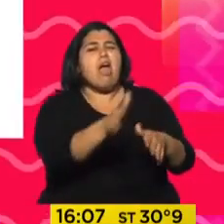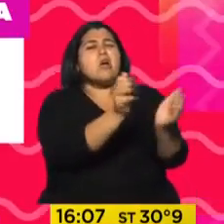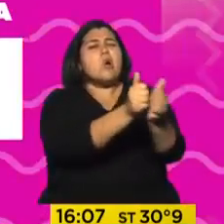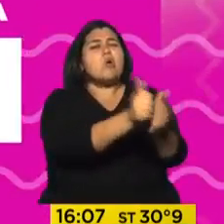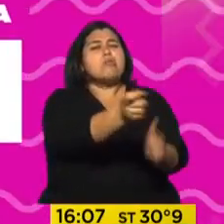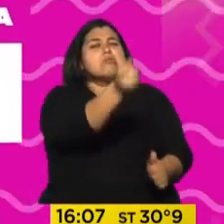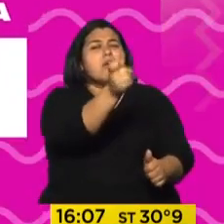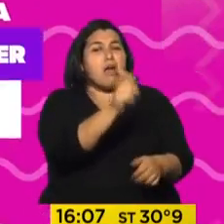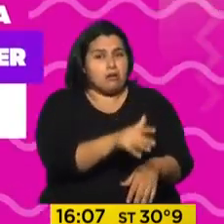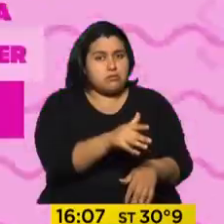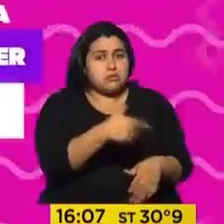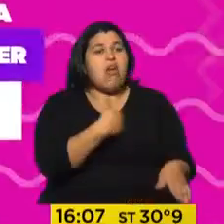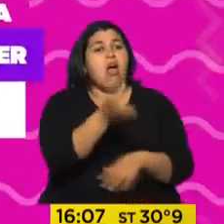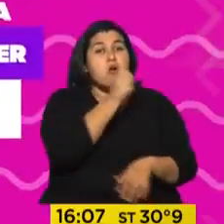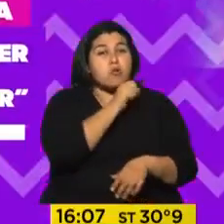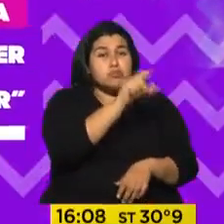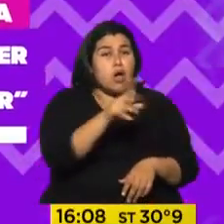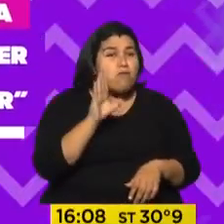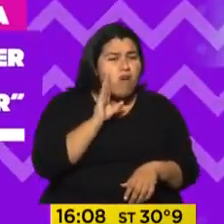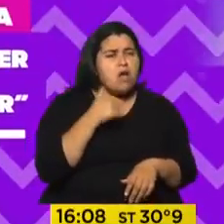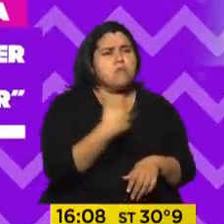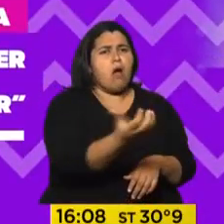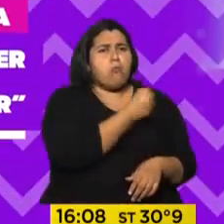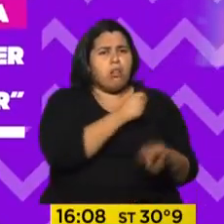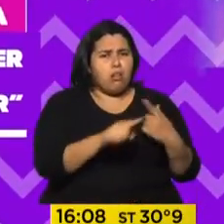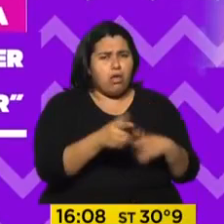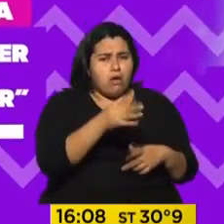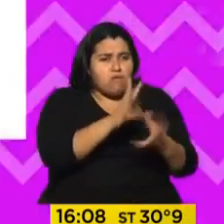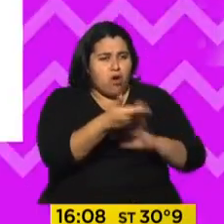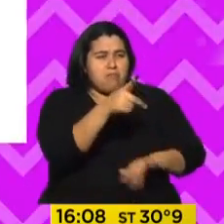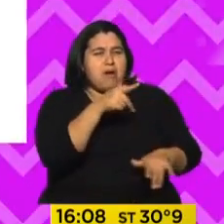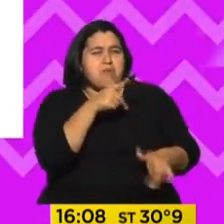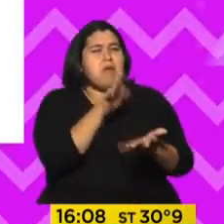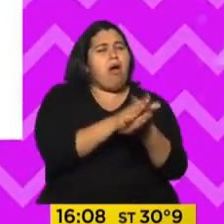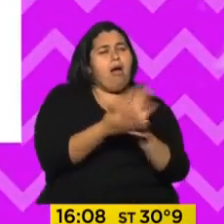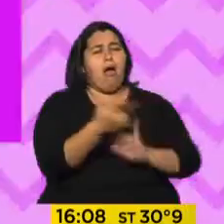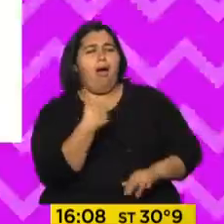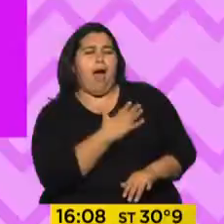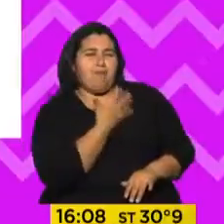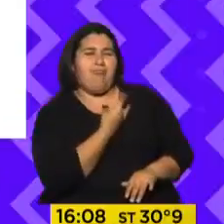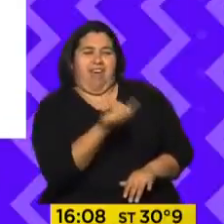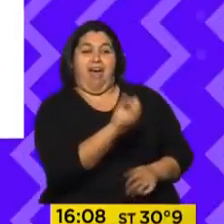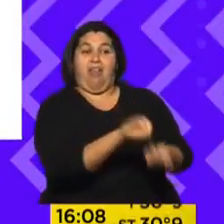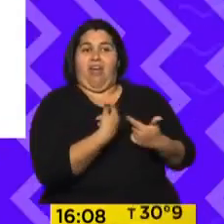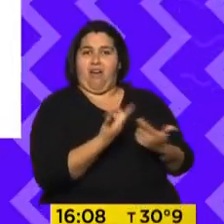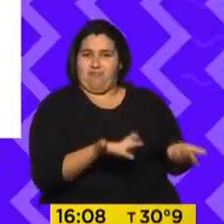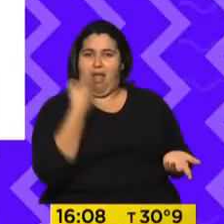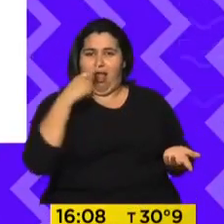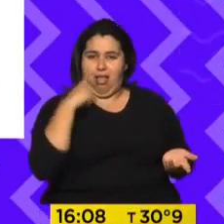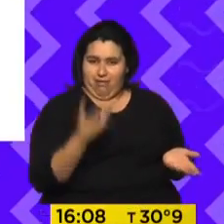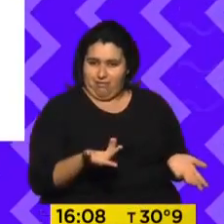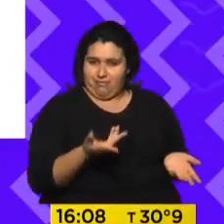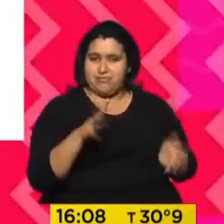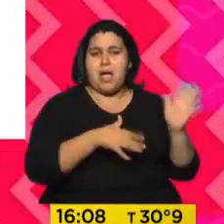estás? Te pidió la contraseña de Facebook o Twitter como muestra de amor. Te tocó sin tu consentimiento o